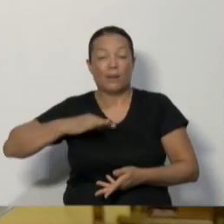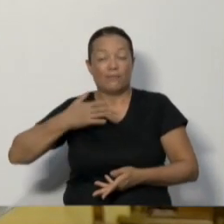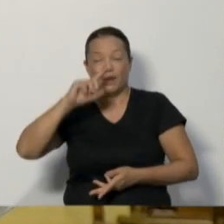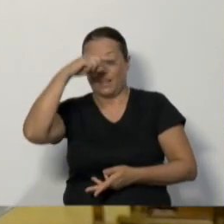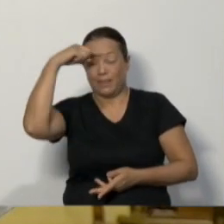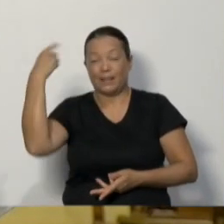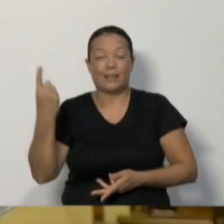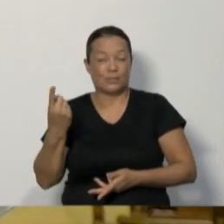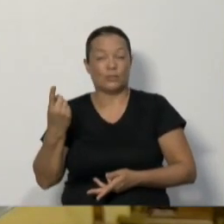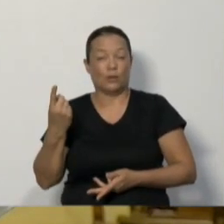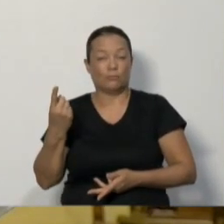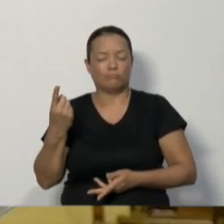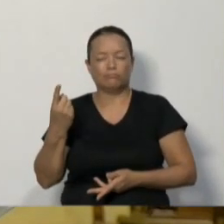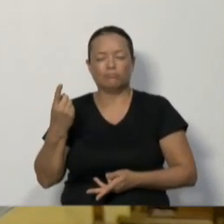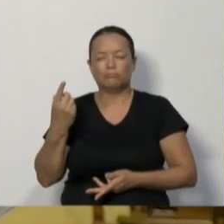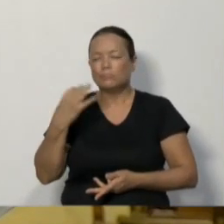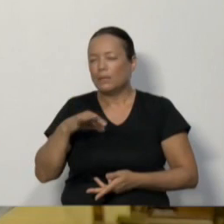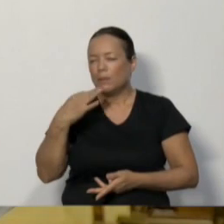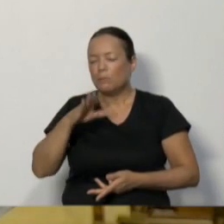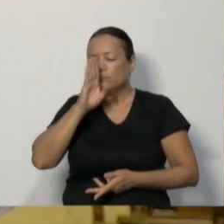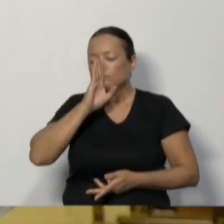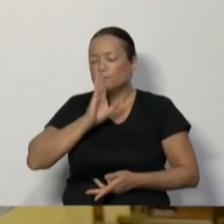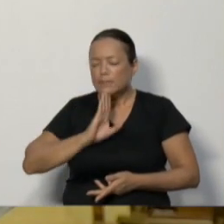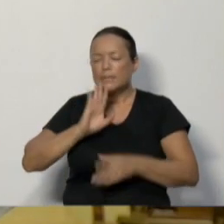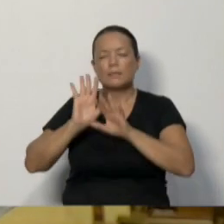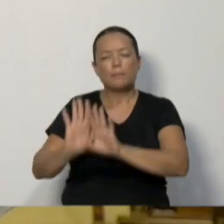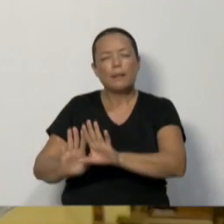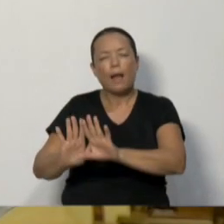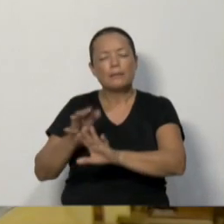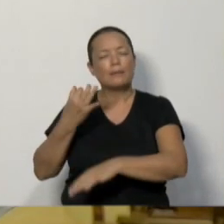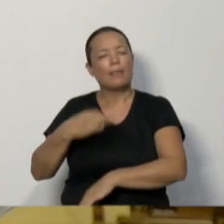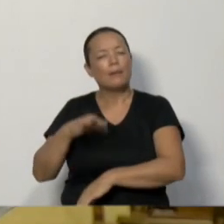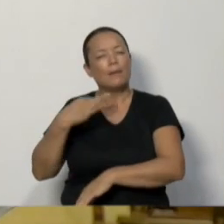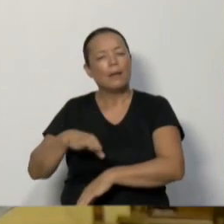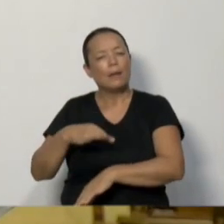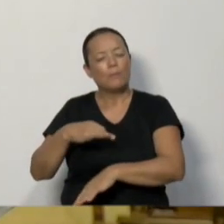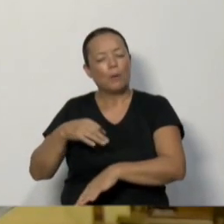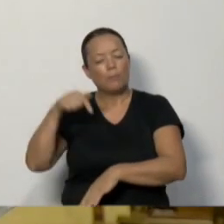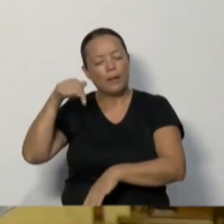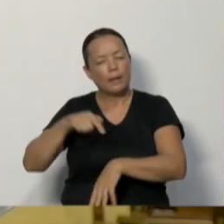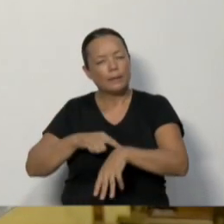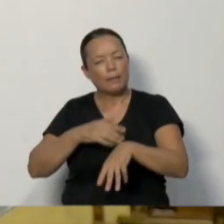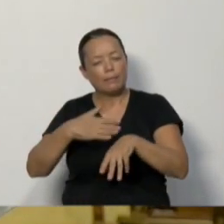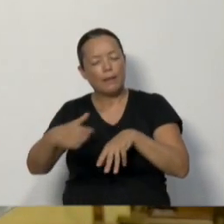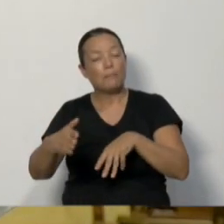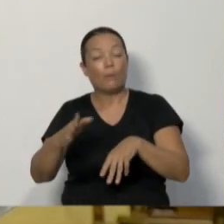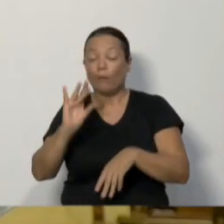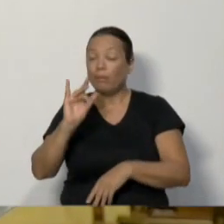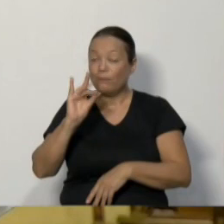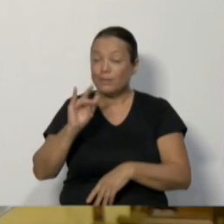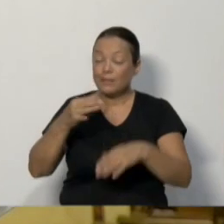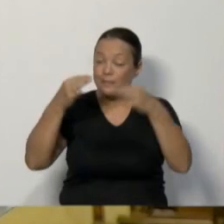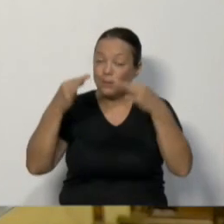nacional y una cuota inmensa de paciencia y esperanza para recorrer esta etapa difícil